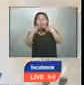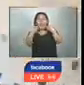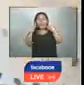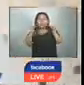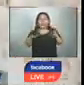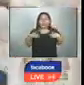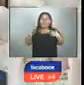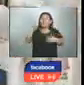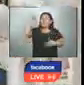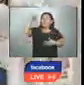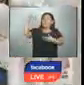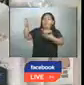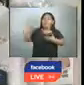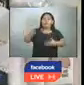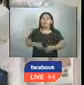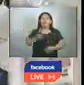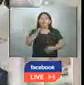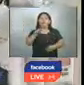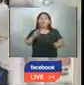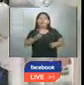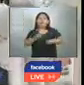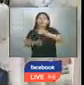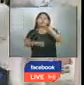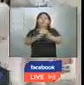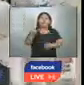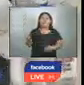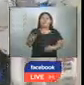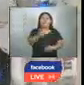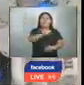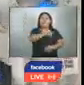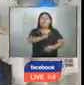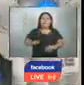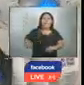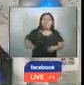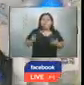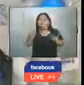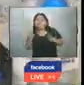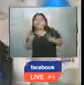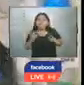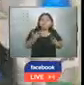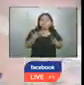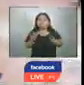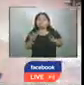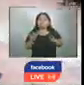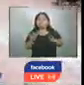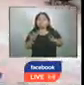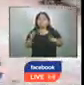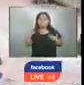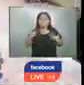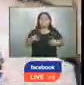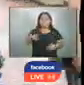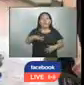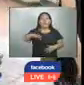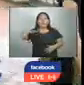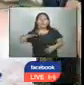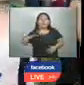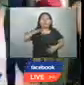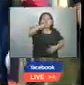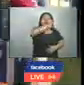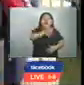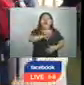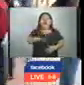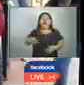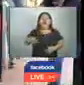lo ha traído con bien. Son palabras de salvadoreños que esperaban con ansias en el aeropuerto Monseñor Romero la llegada de sus